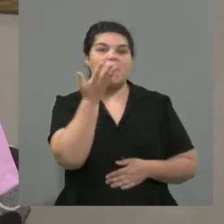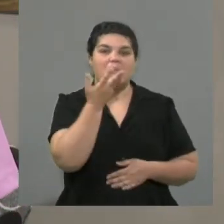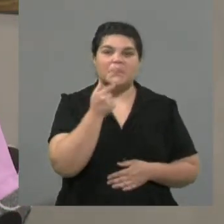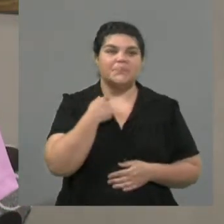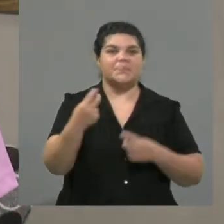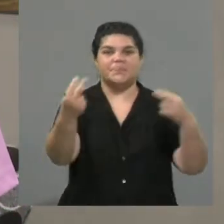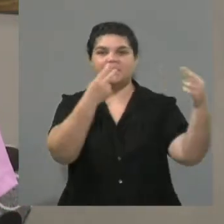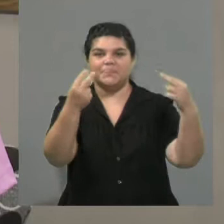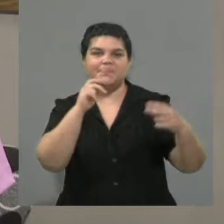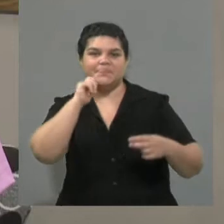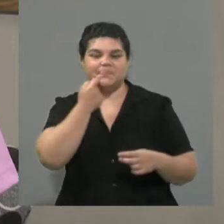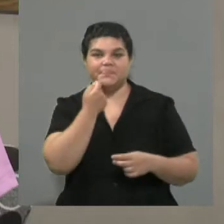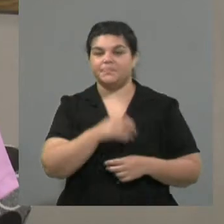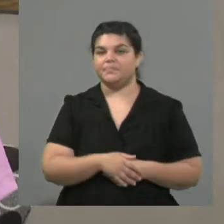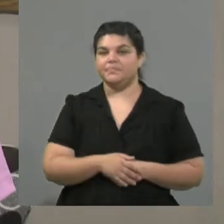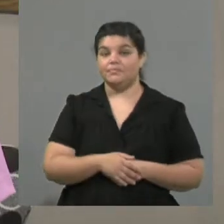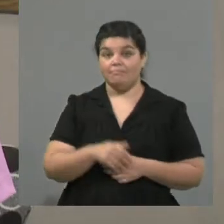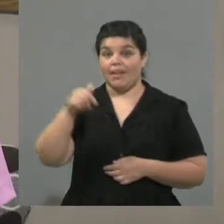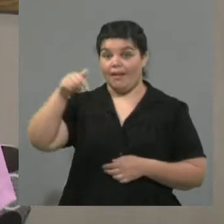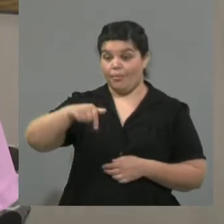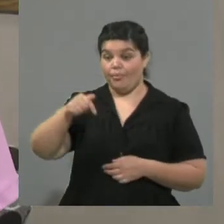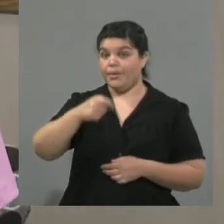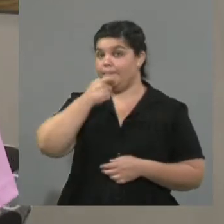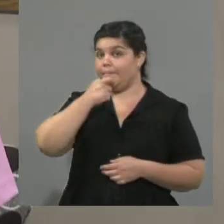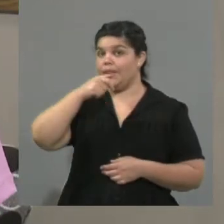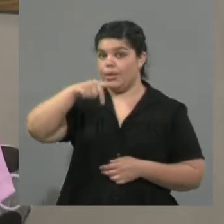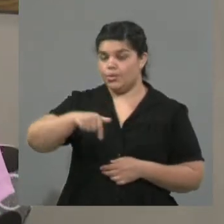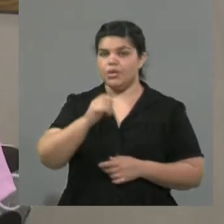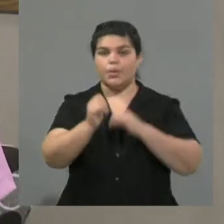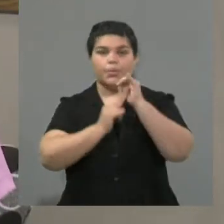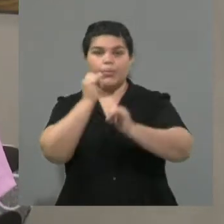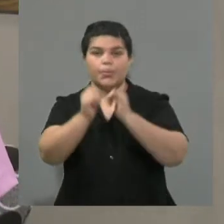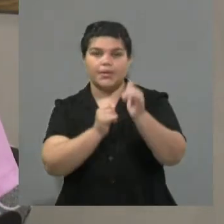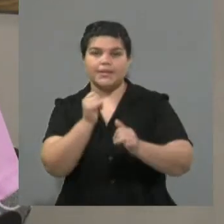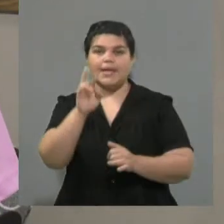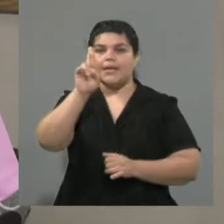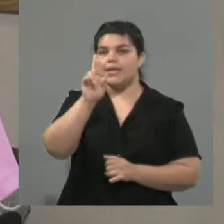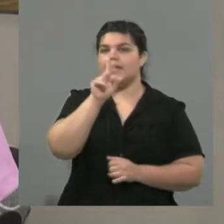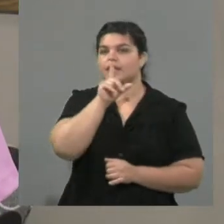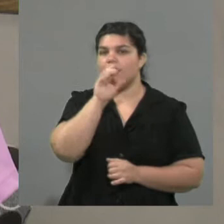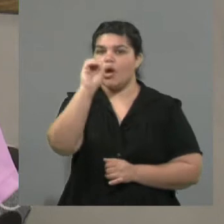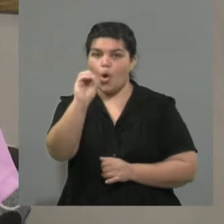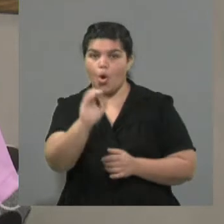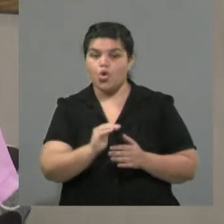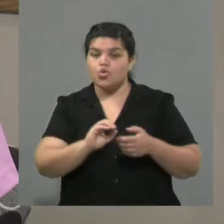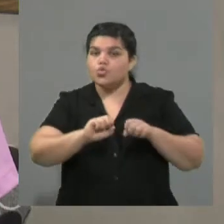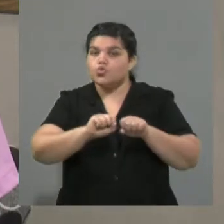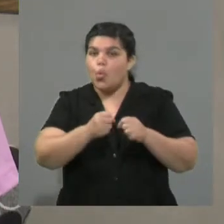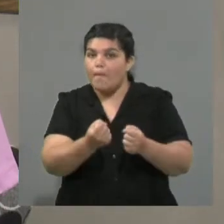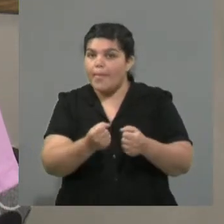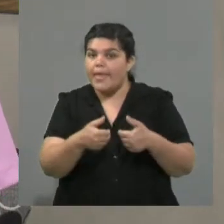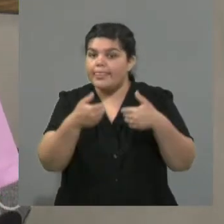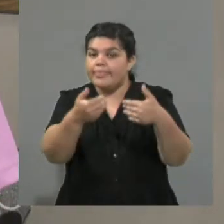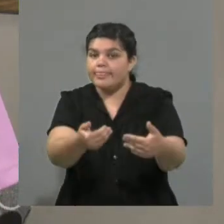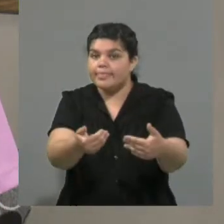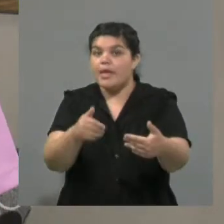Bueno, Carlos, en estos momentos en Mendoza se habla de la suspensión de la RTO, es algo que está analizando el gobierno. Recordemos